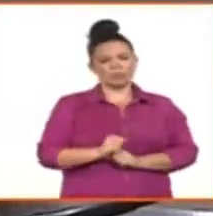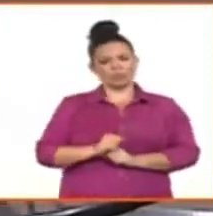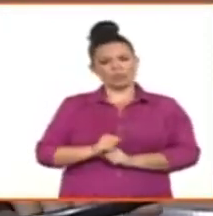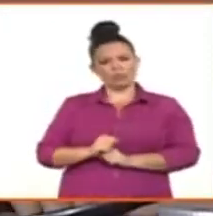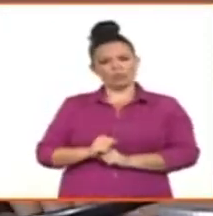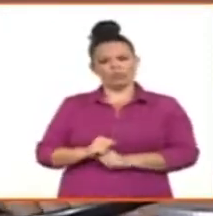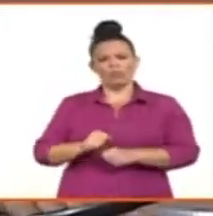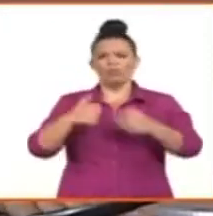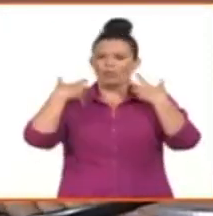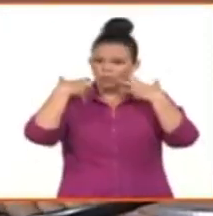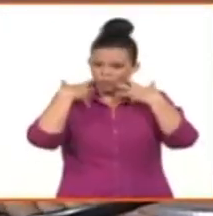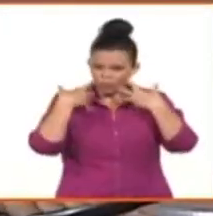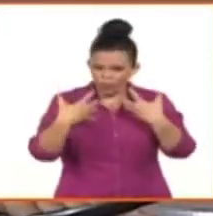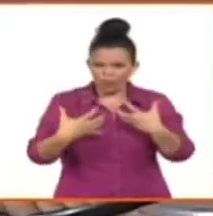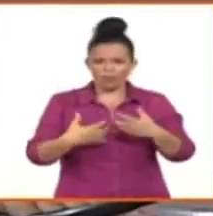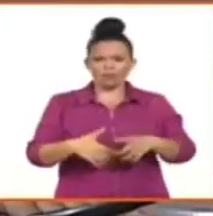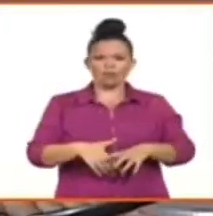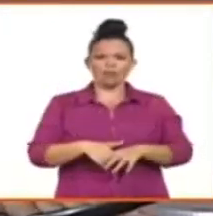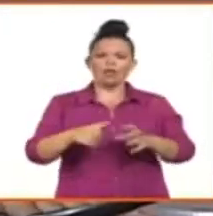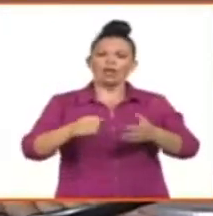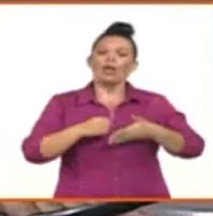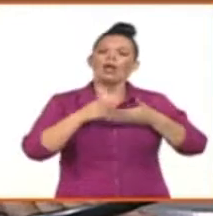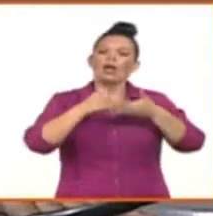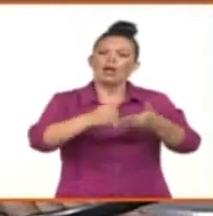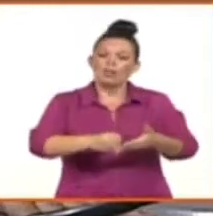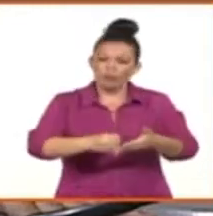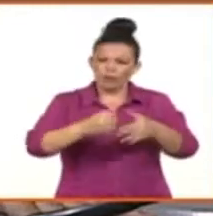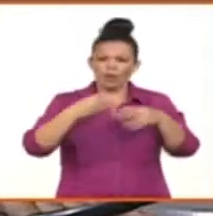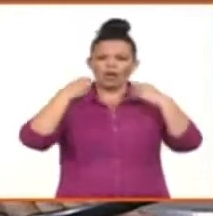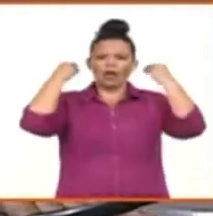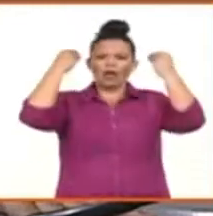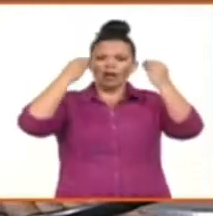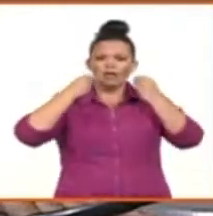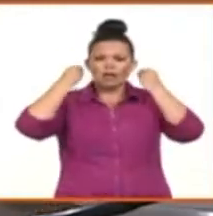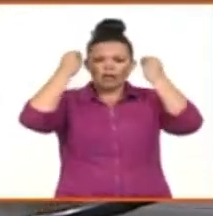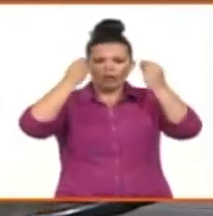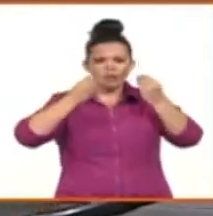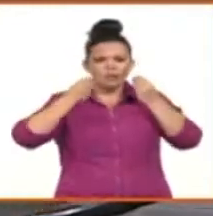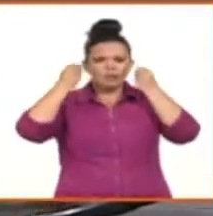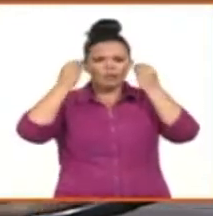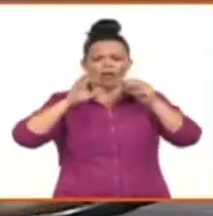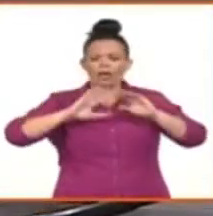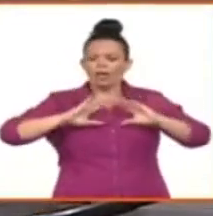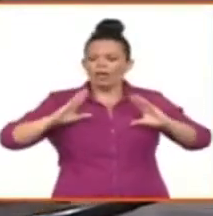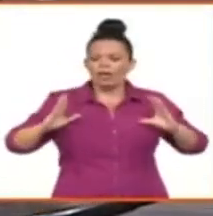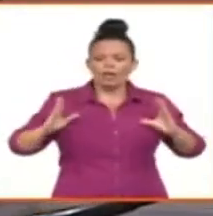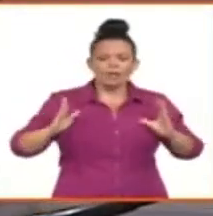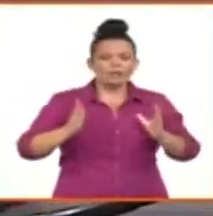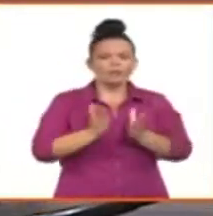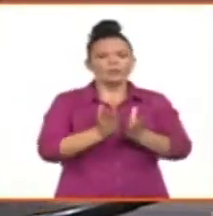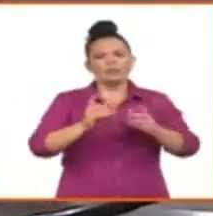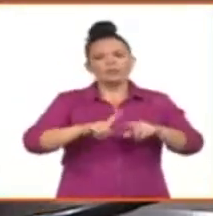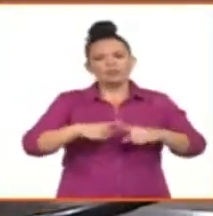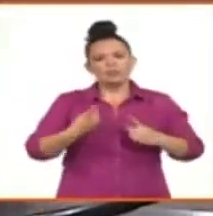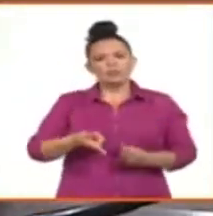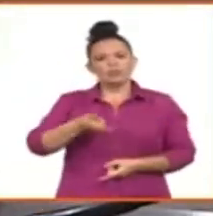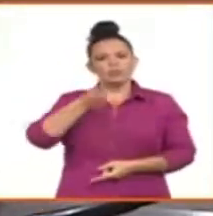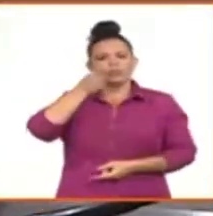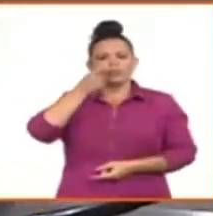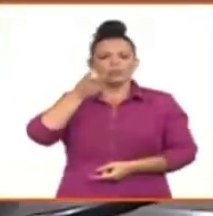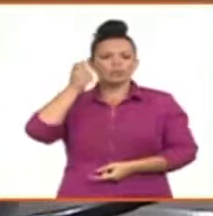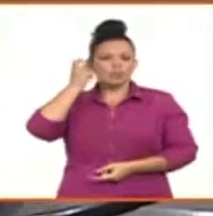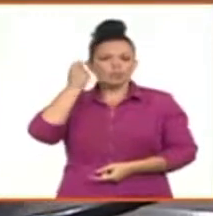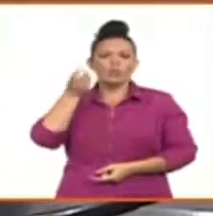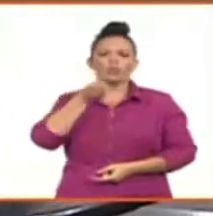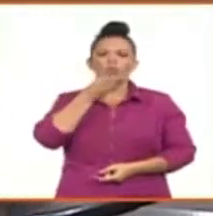justa medida, en el análisis de todo. Los anhelos de seguir avanzando en temas